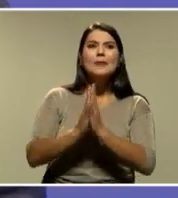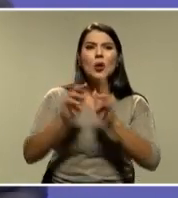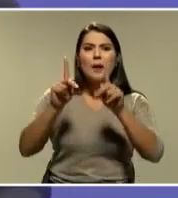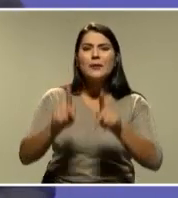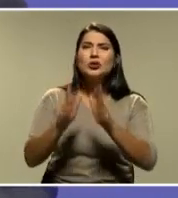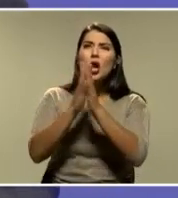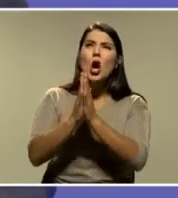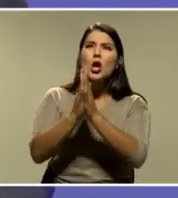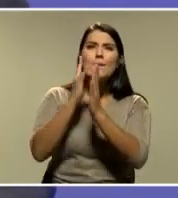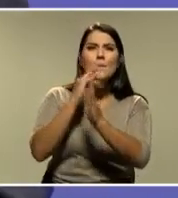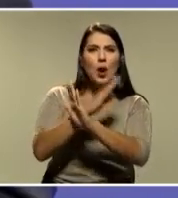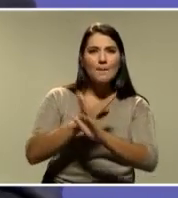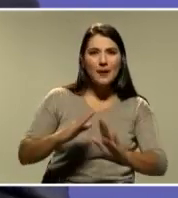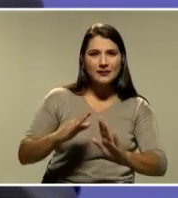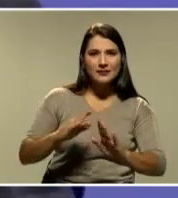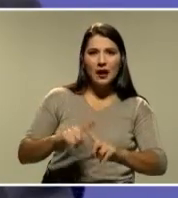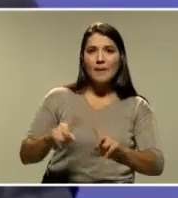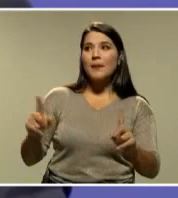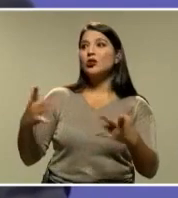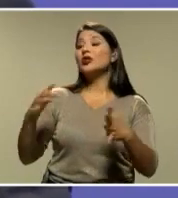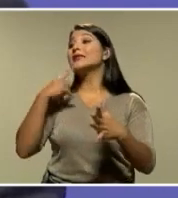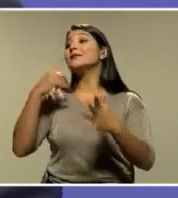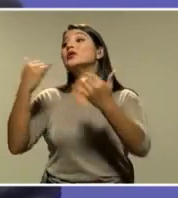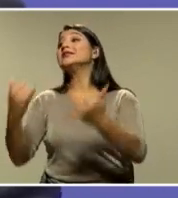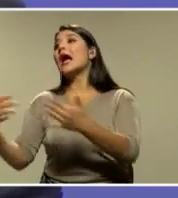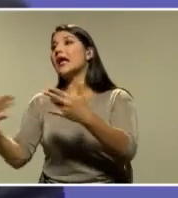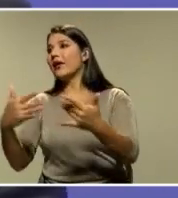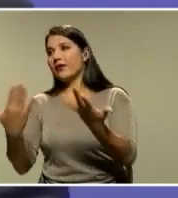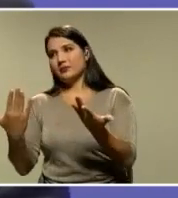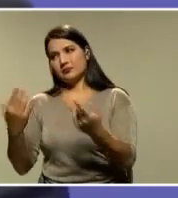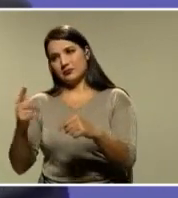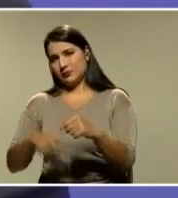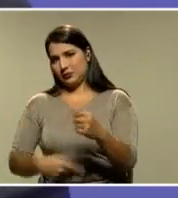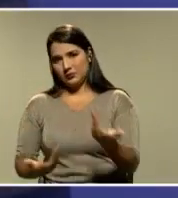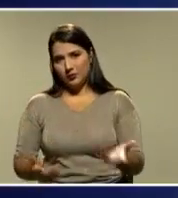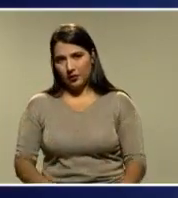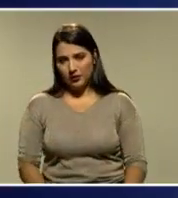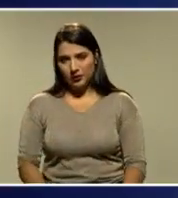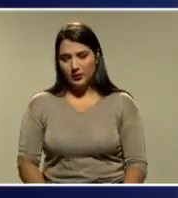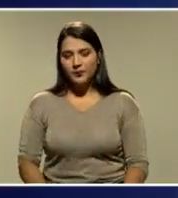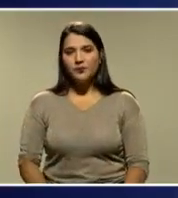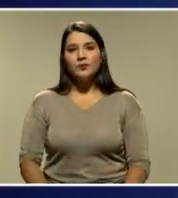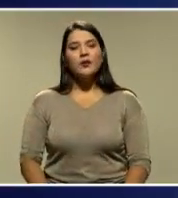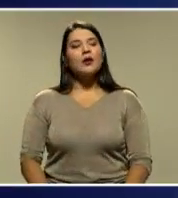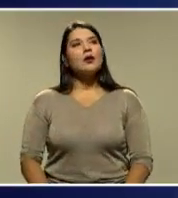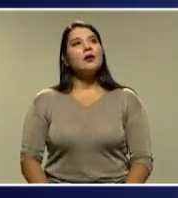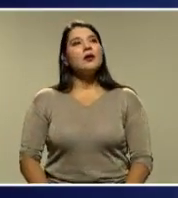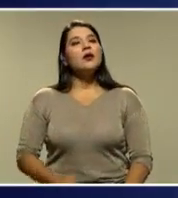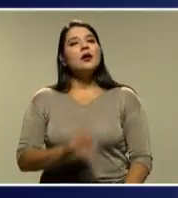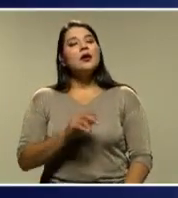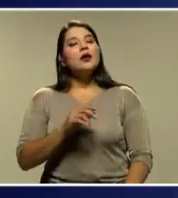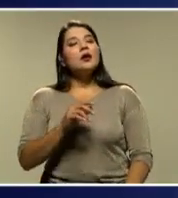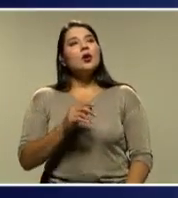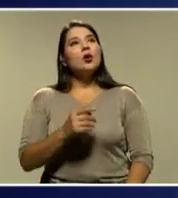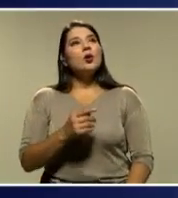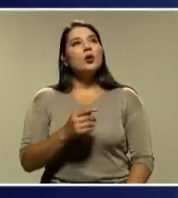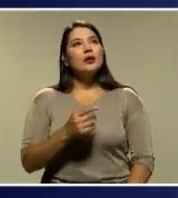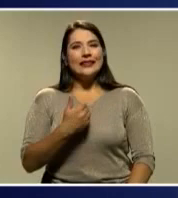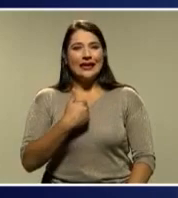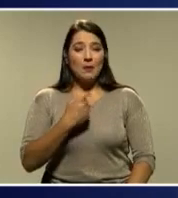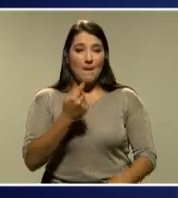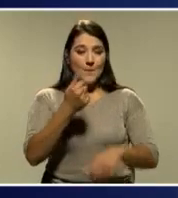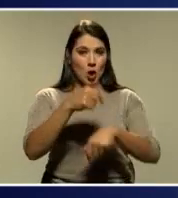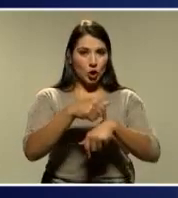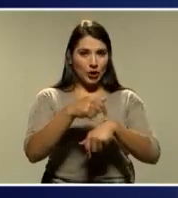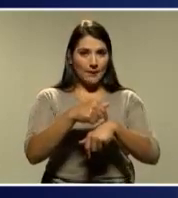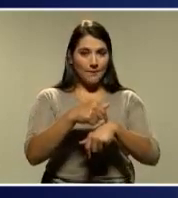por la paz, pero de una vez le estamos diciendo que ya estamos en guerra. No podemos hacerlo así. Trae un tema ahí, estamos con poco tiempo